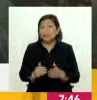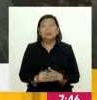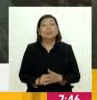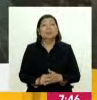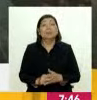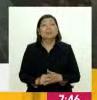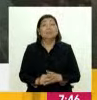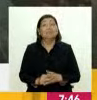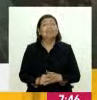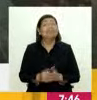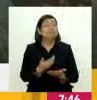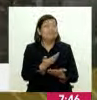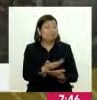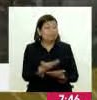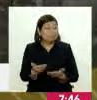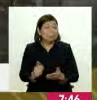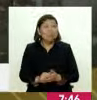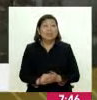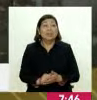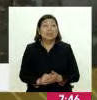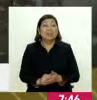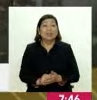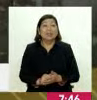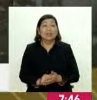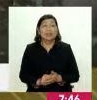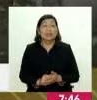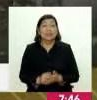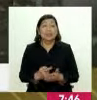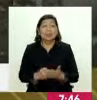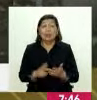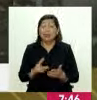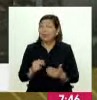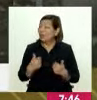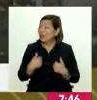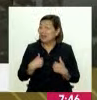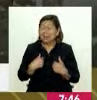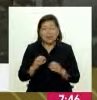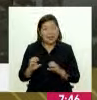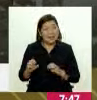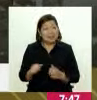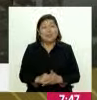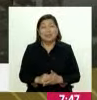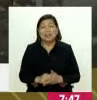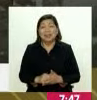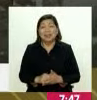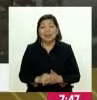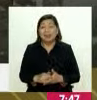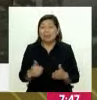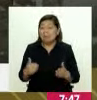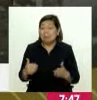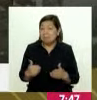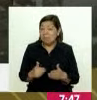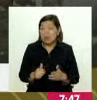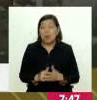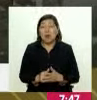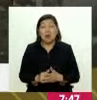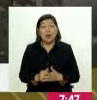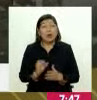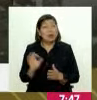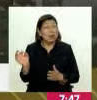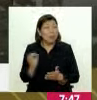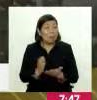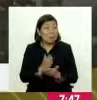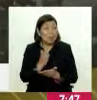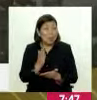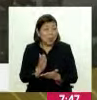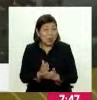repartidora también. La cifra repartidora es algo que no debe descartarse porque es un método que no tiene ningún problema. El problema